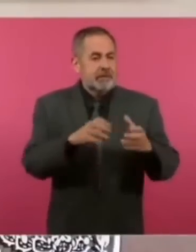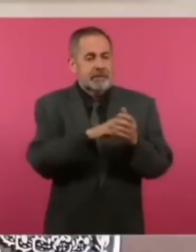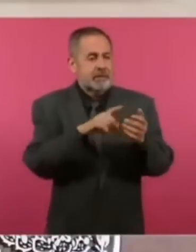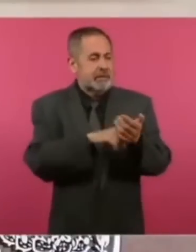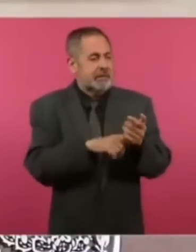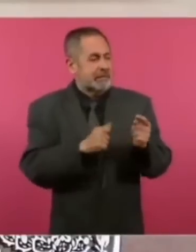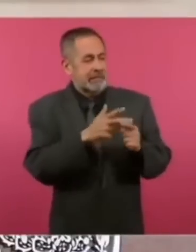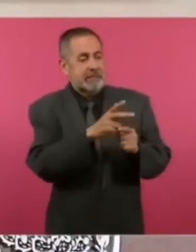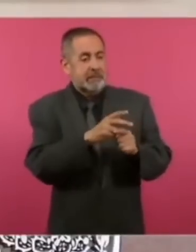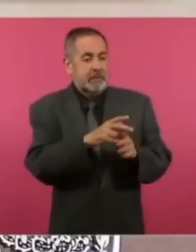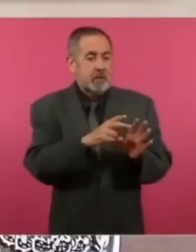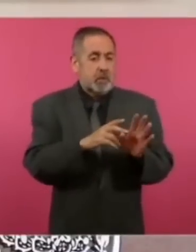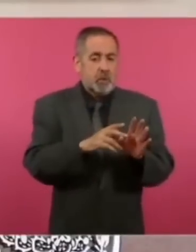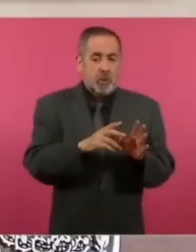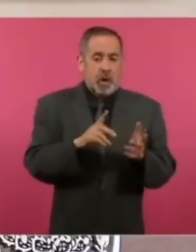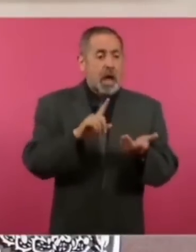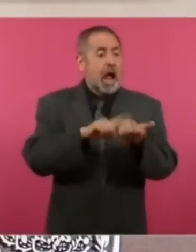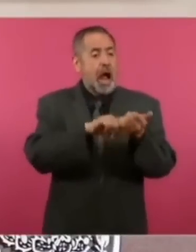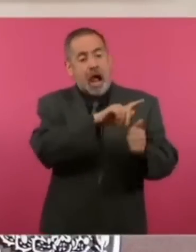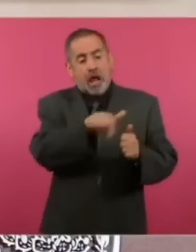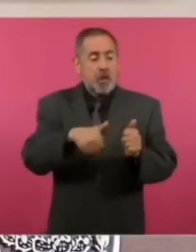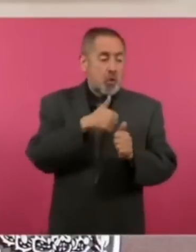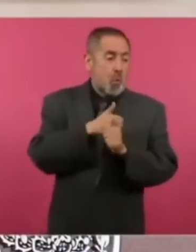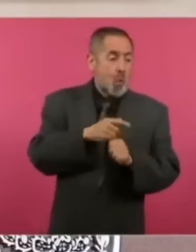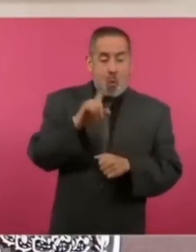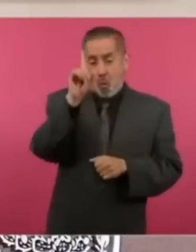santones de la política.